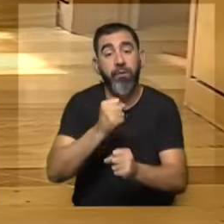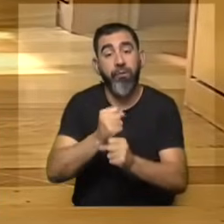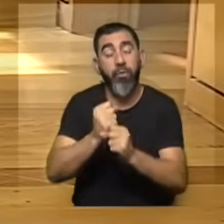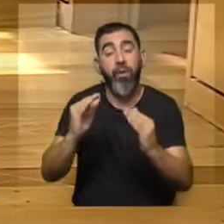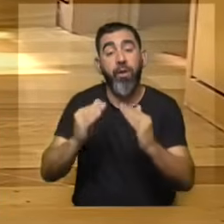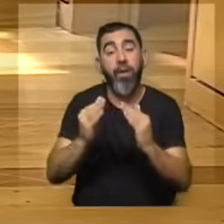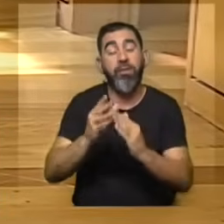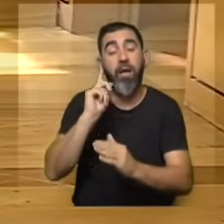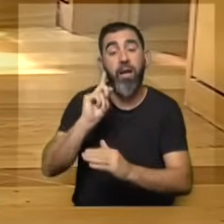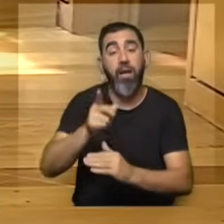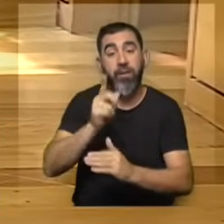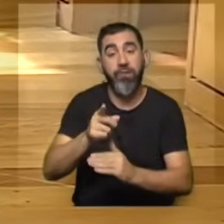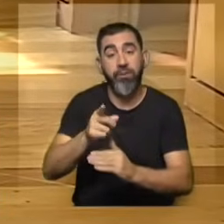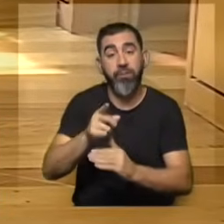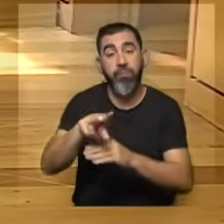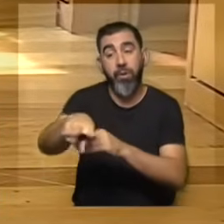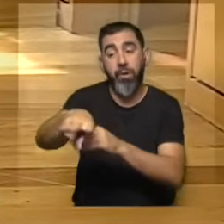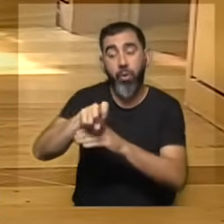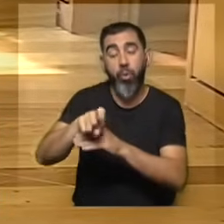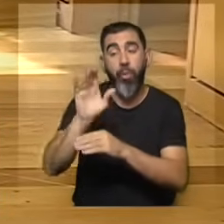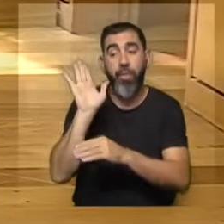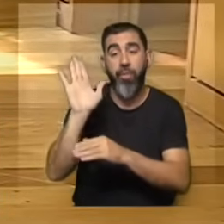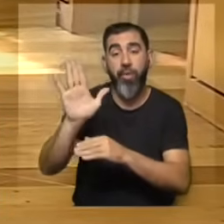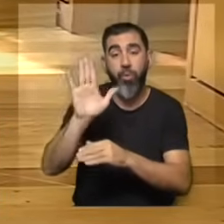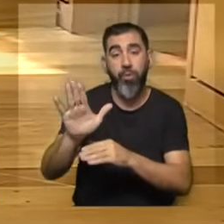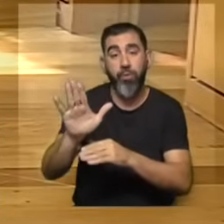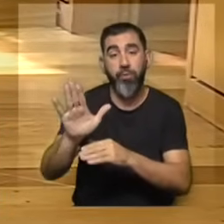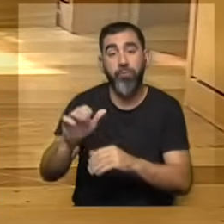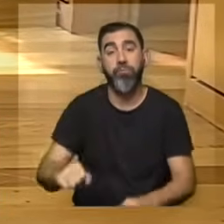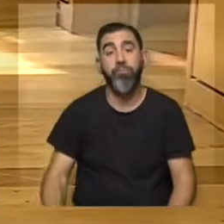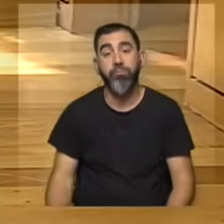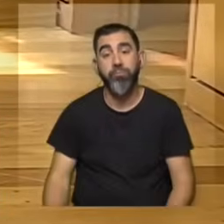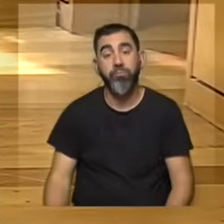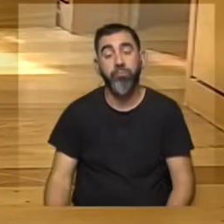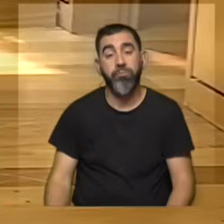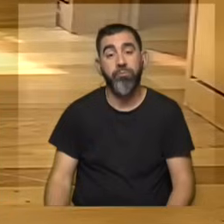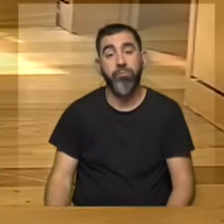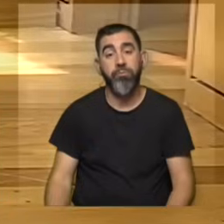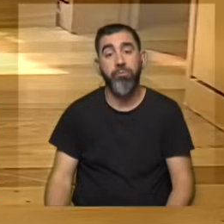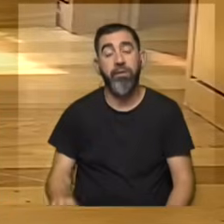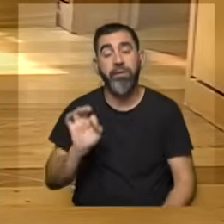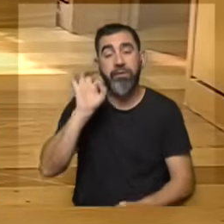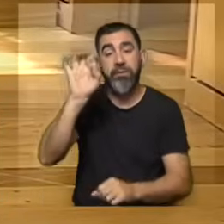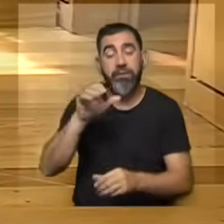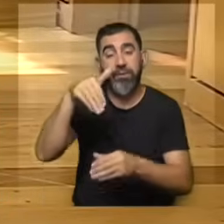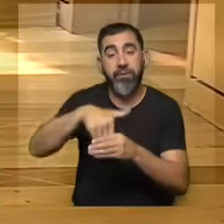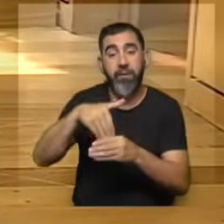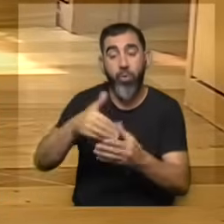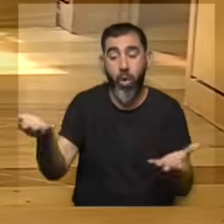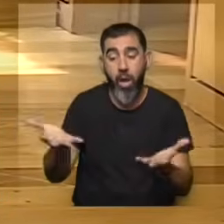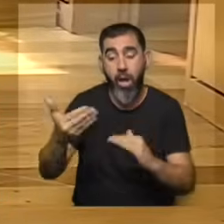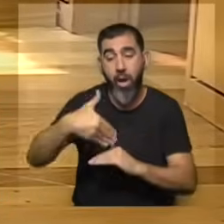casa de Galicia la posibilidad de que cobren los créditos laborales Eso fue como tercera cámara en senado votado Y a partir de